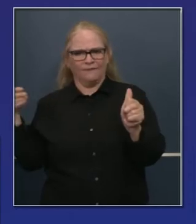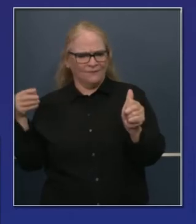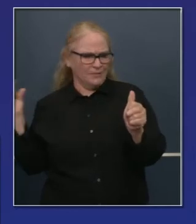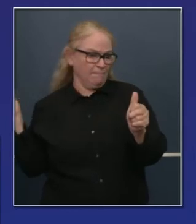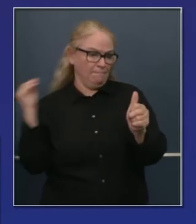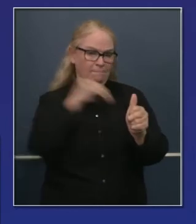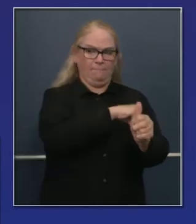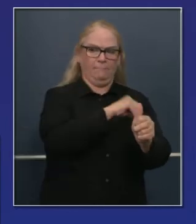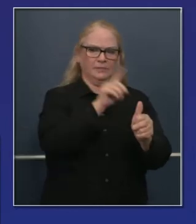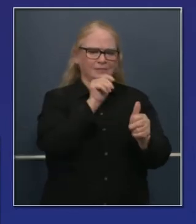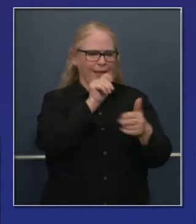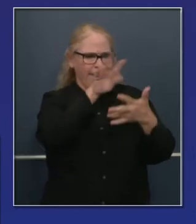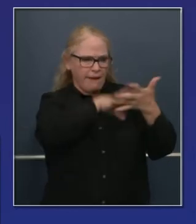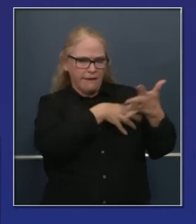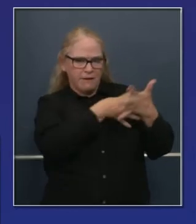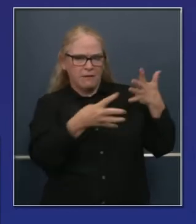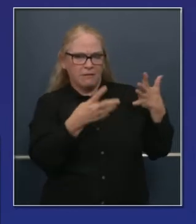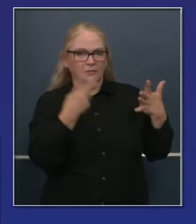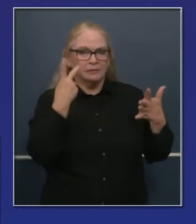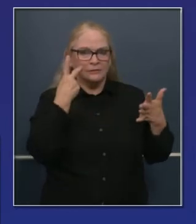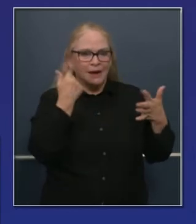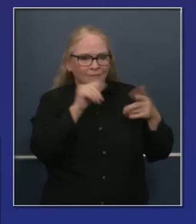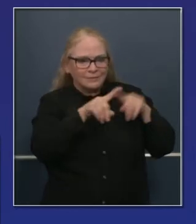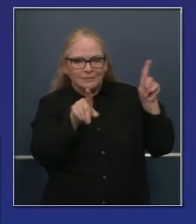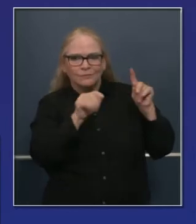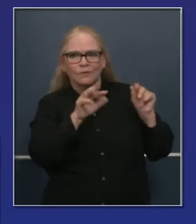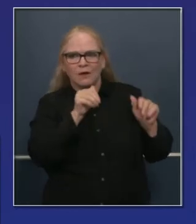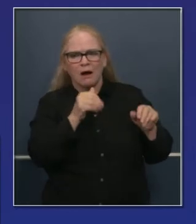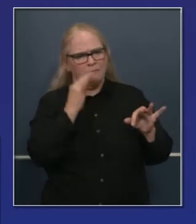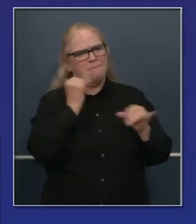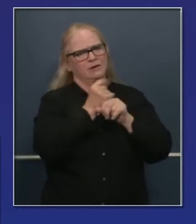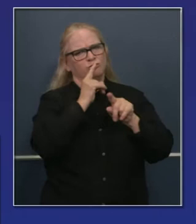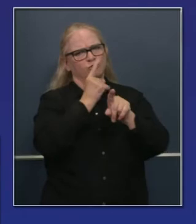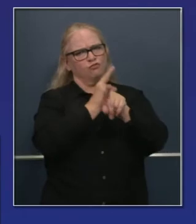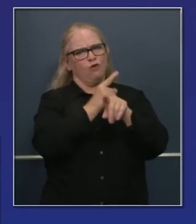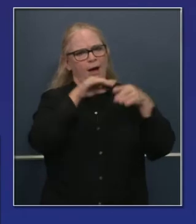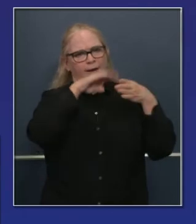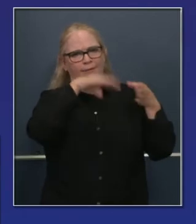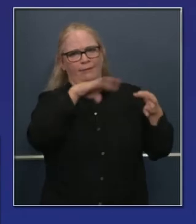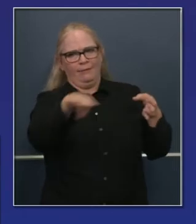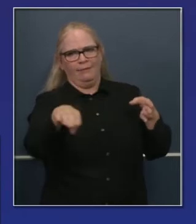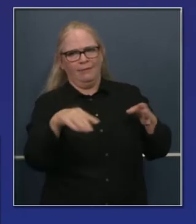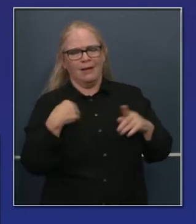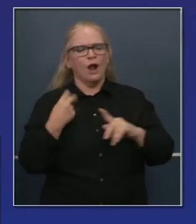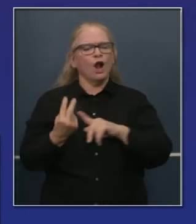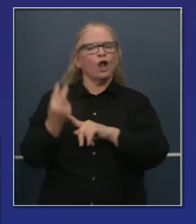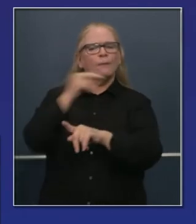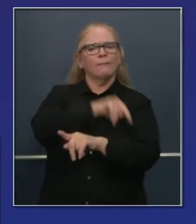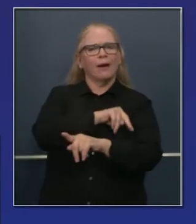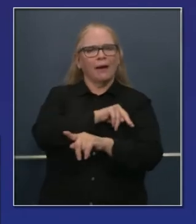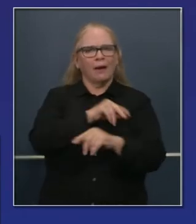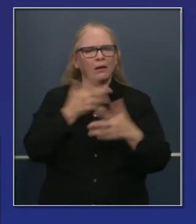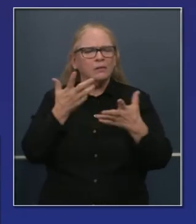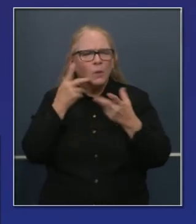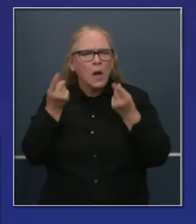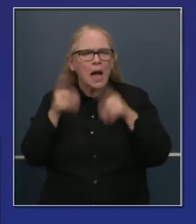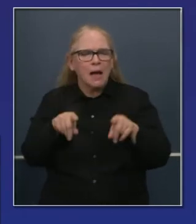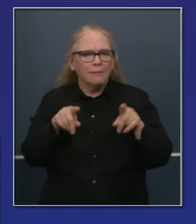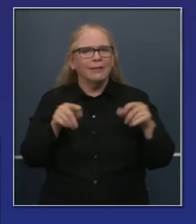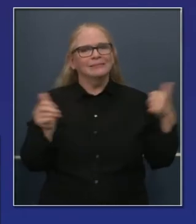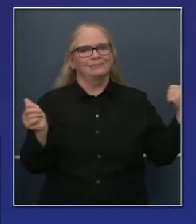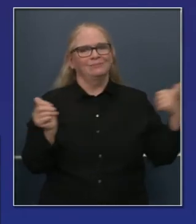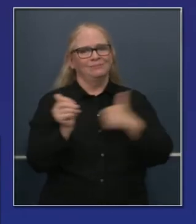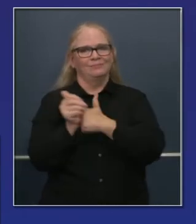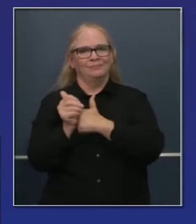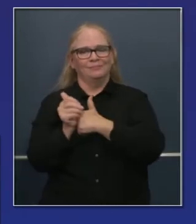hemos adjudicado la positividad de más de 295 mil casos que estaban retrasados